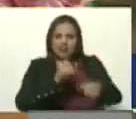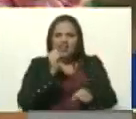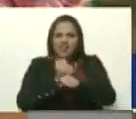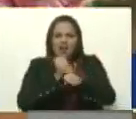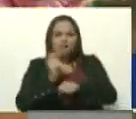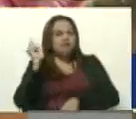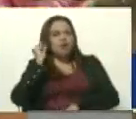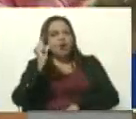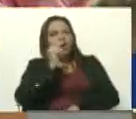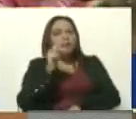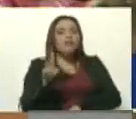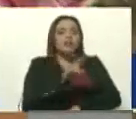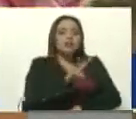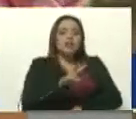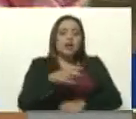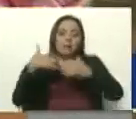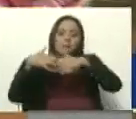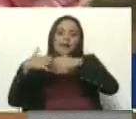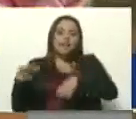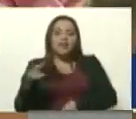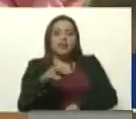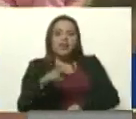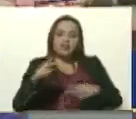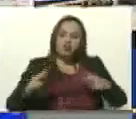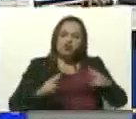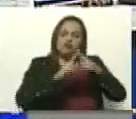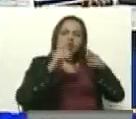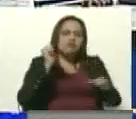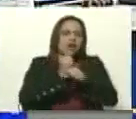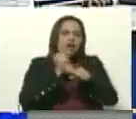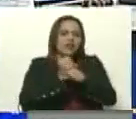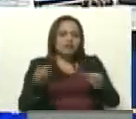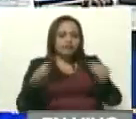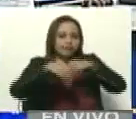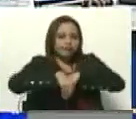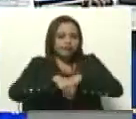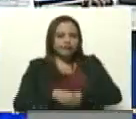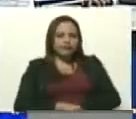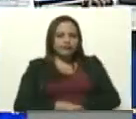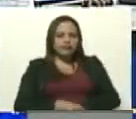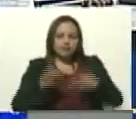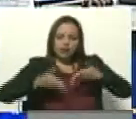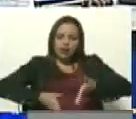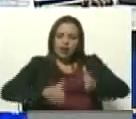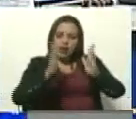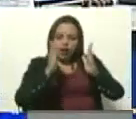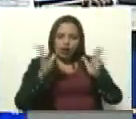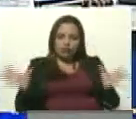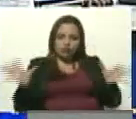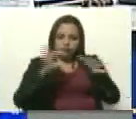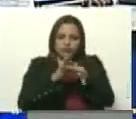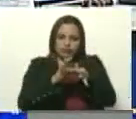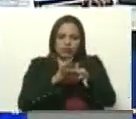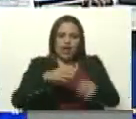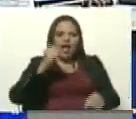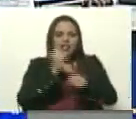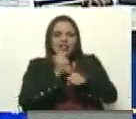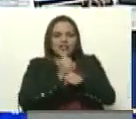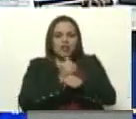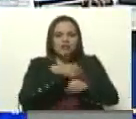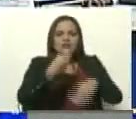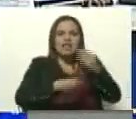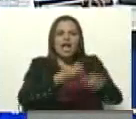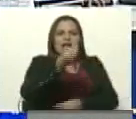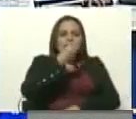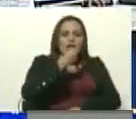sector empresarial de Venezuela, encontraron una tarea común, encaminarse comúnmente a la producción de alimentos